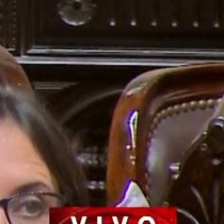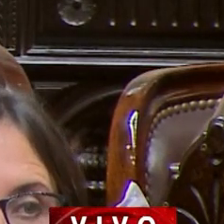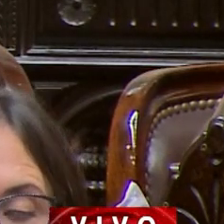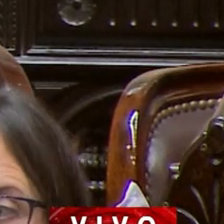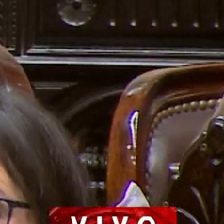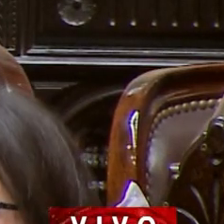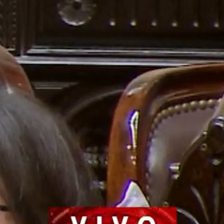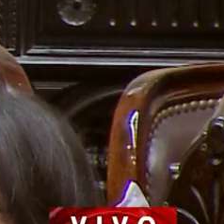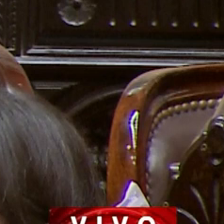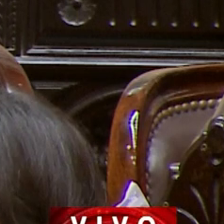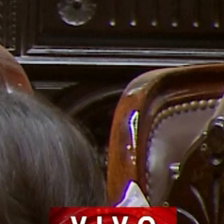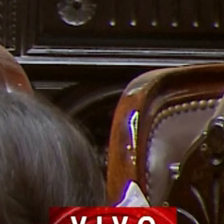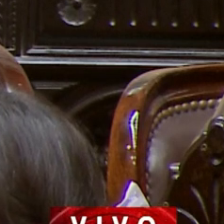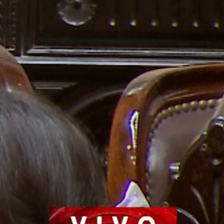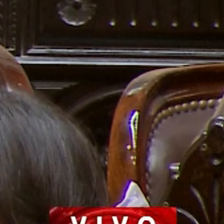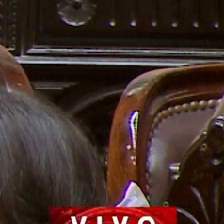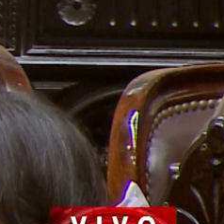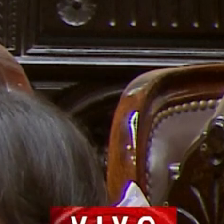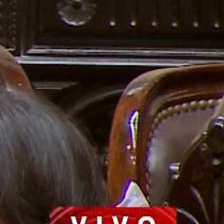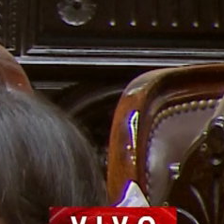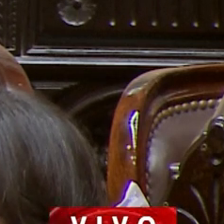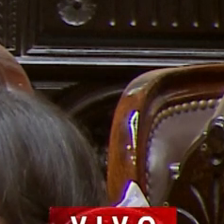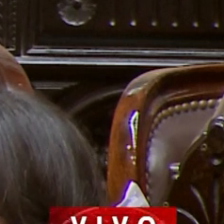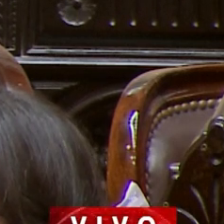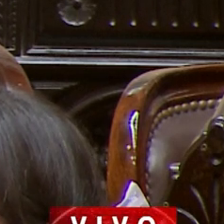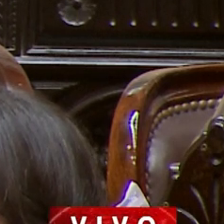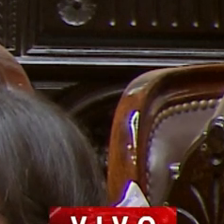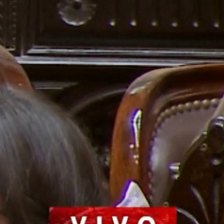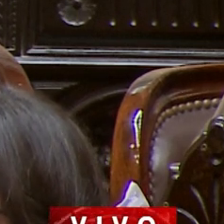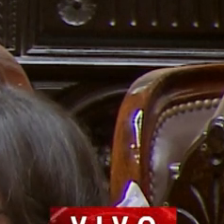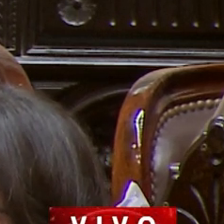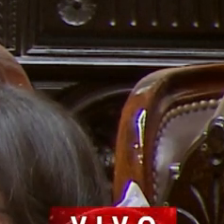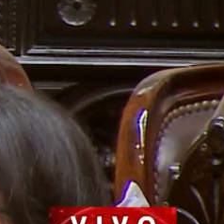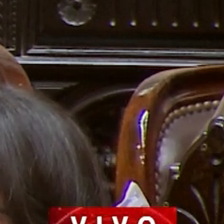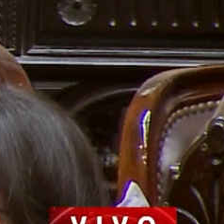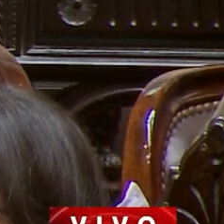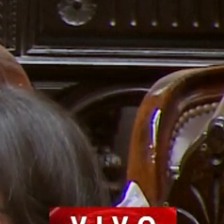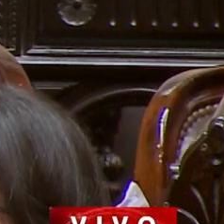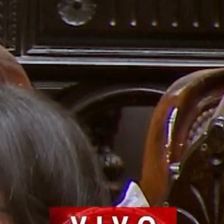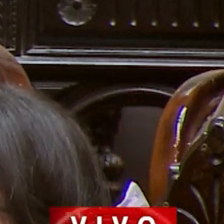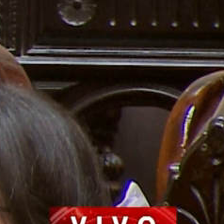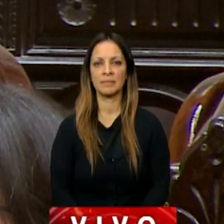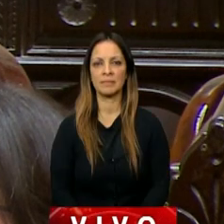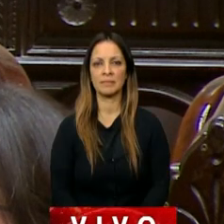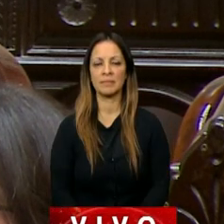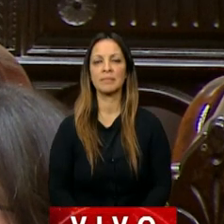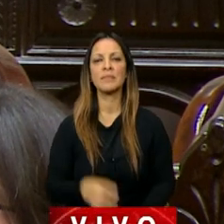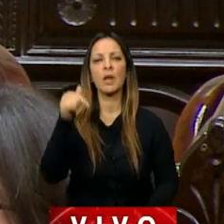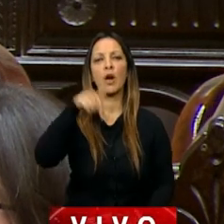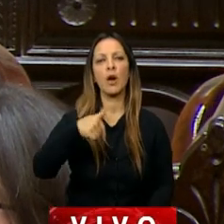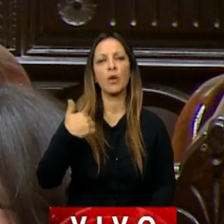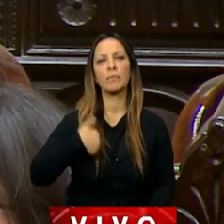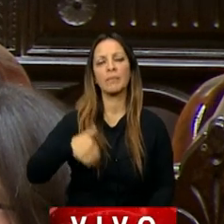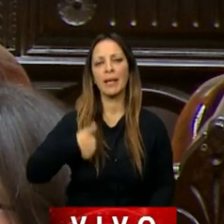pedir un apartamiento del reglamento por un tema más que importante. Hoy tenemos un